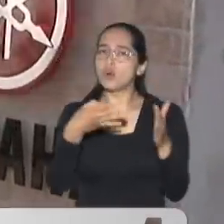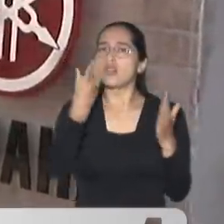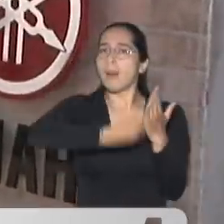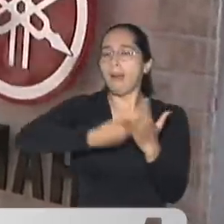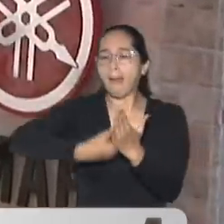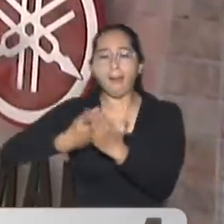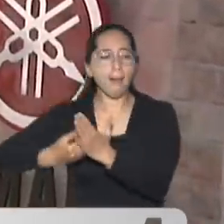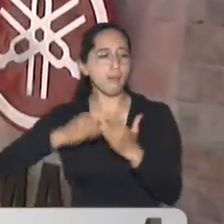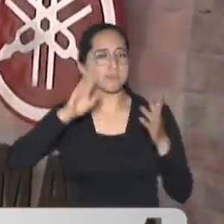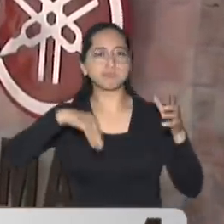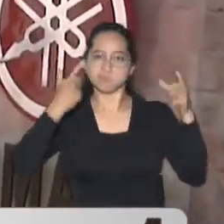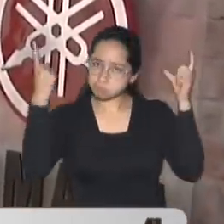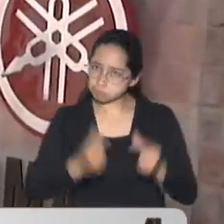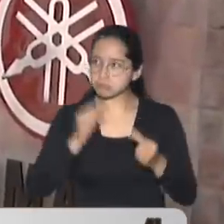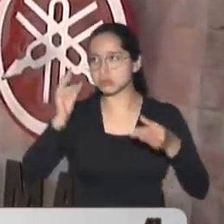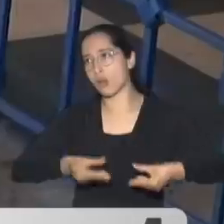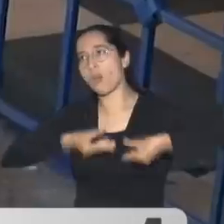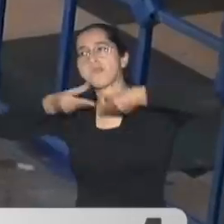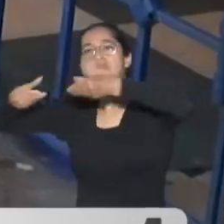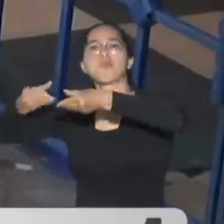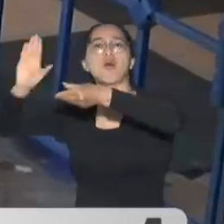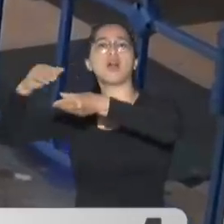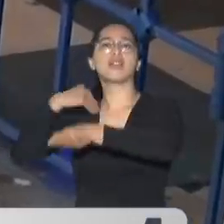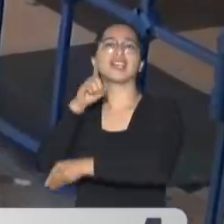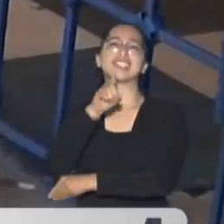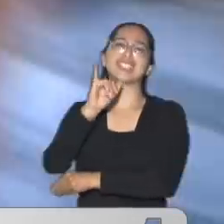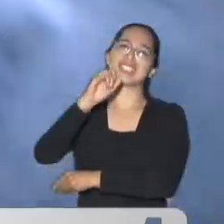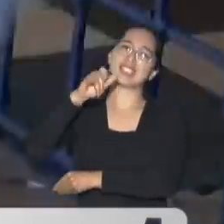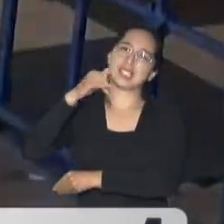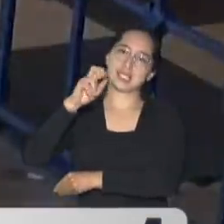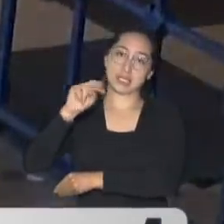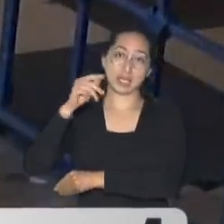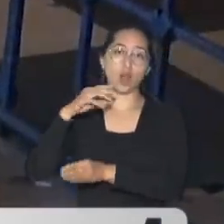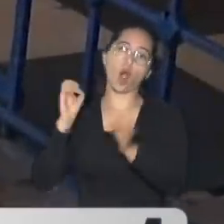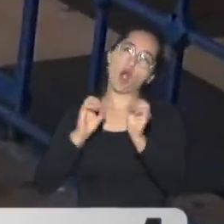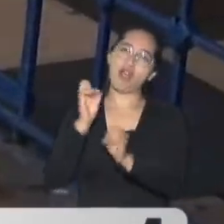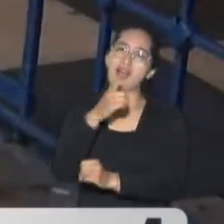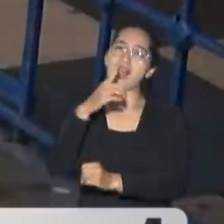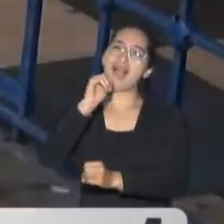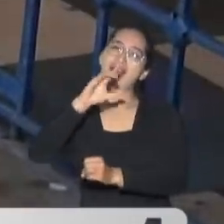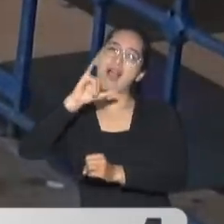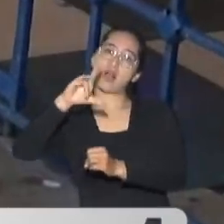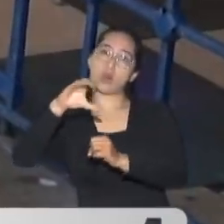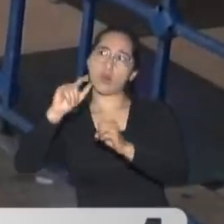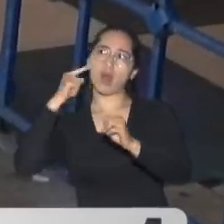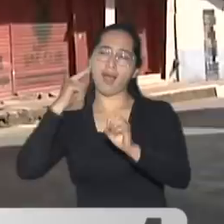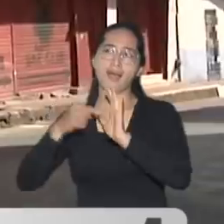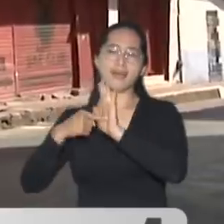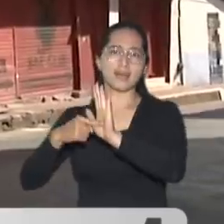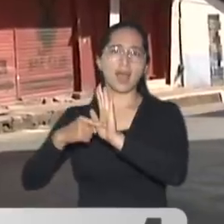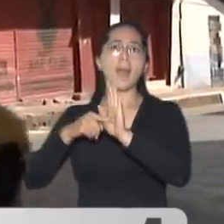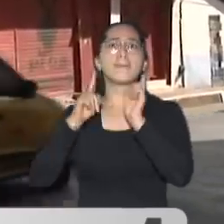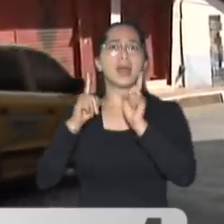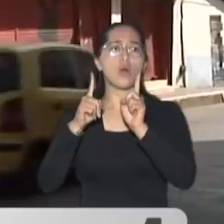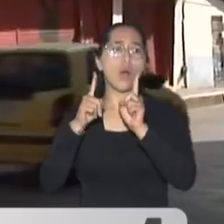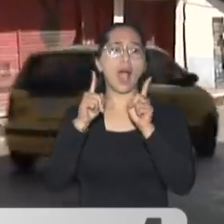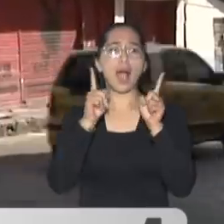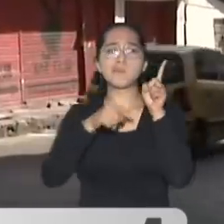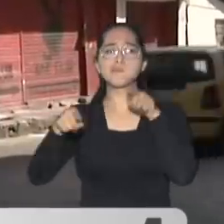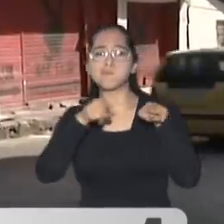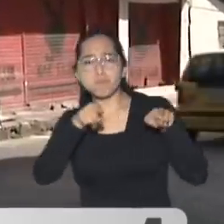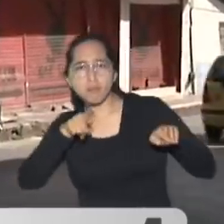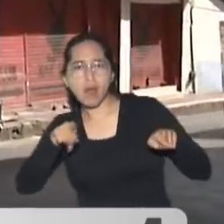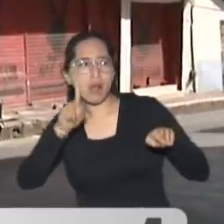pero sabemos que la gran mayoría siente miedo, tiene temor y no se atreven a denunciar. Muy amable a